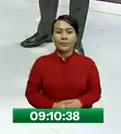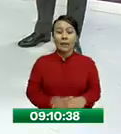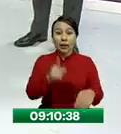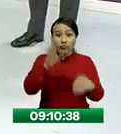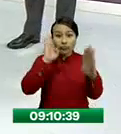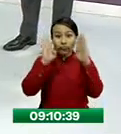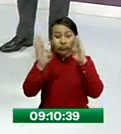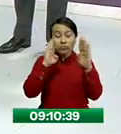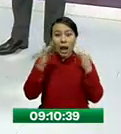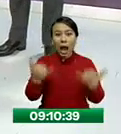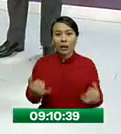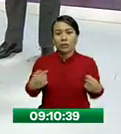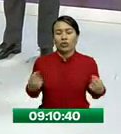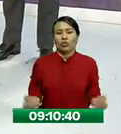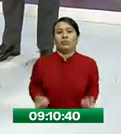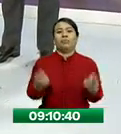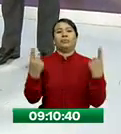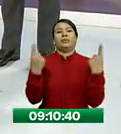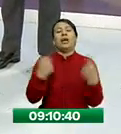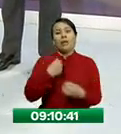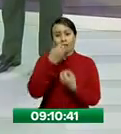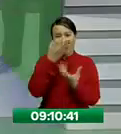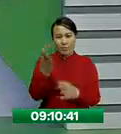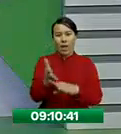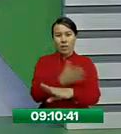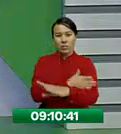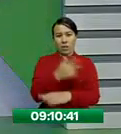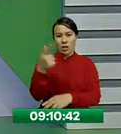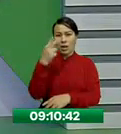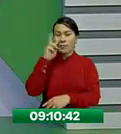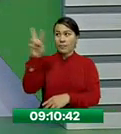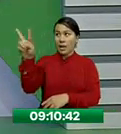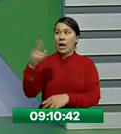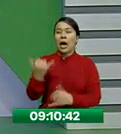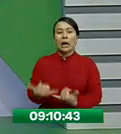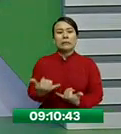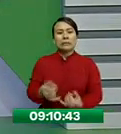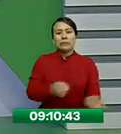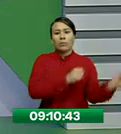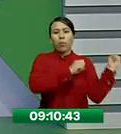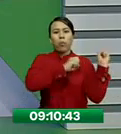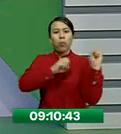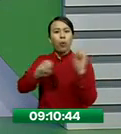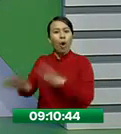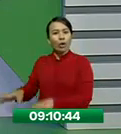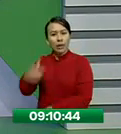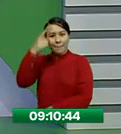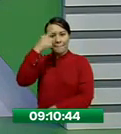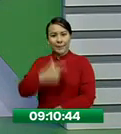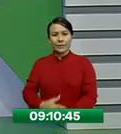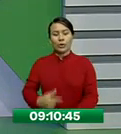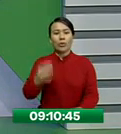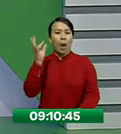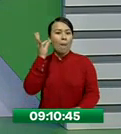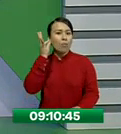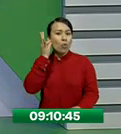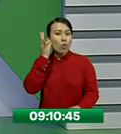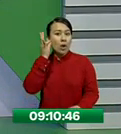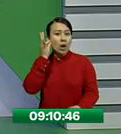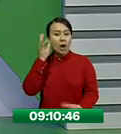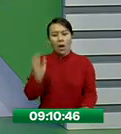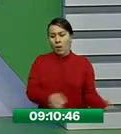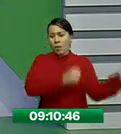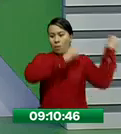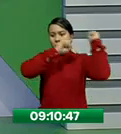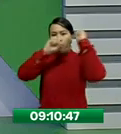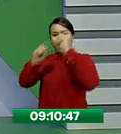Presten mucha atención a esta información que habíamos anunciado. Cámaras de seguridad captaron el instante cuando el cadáver de una mujer fue